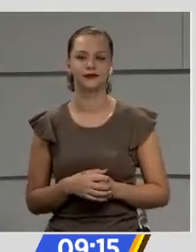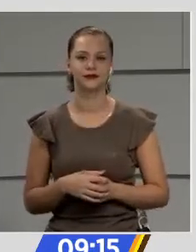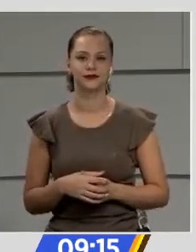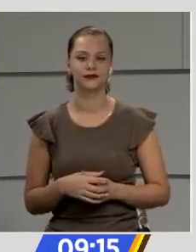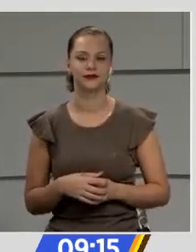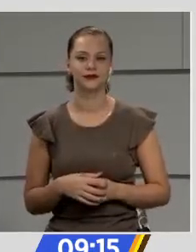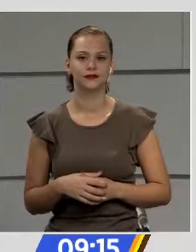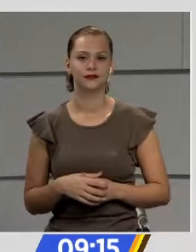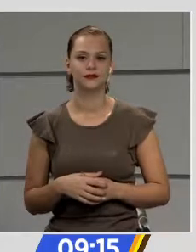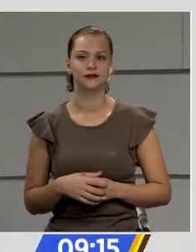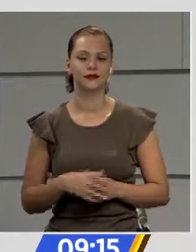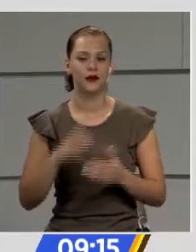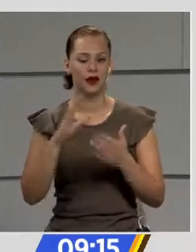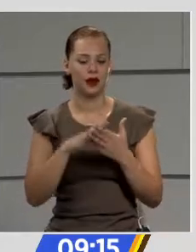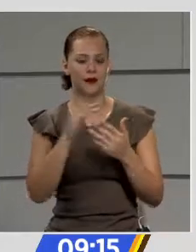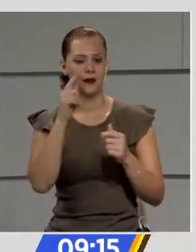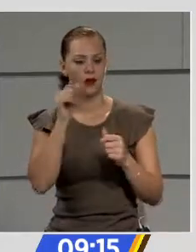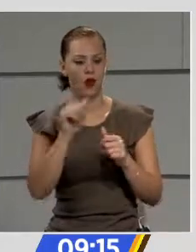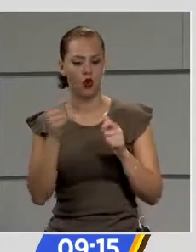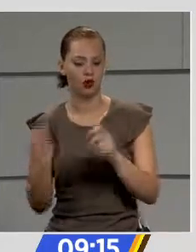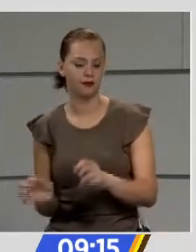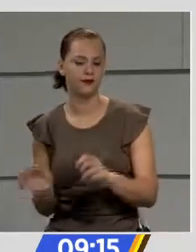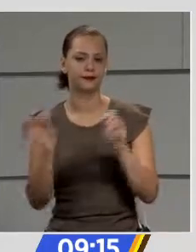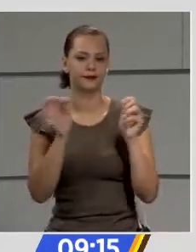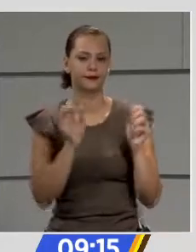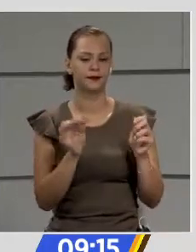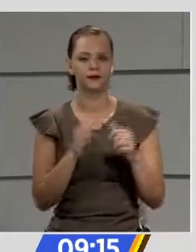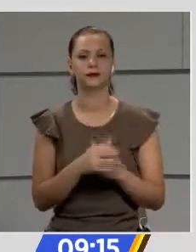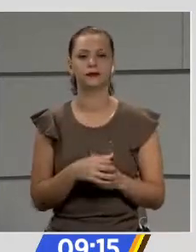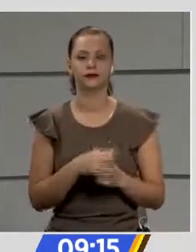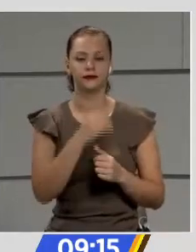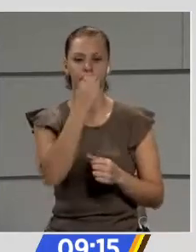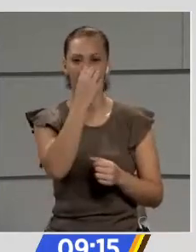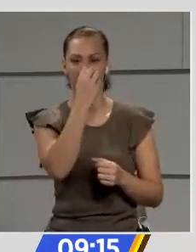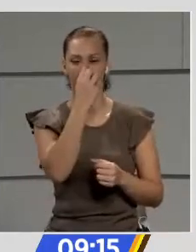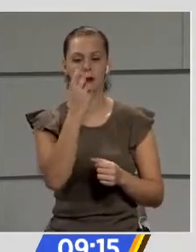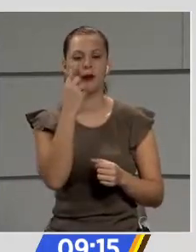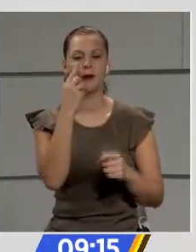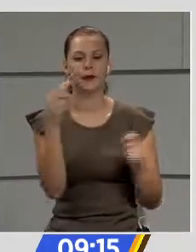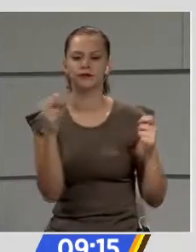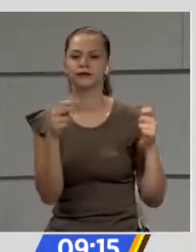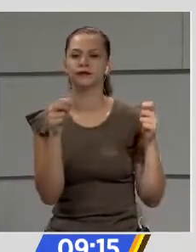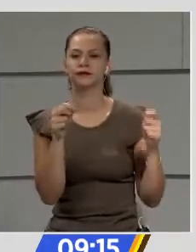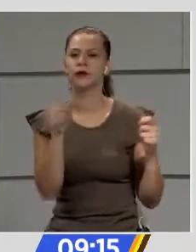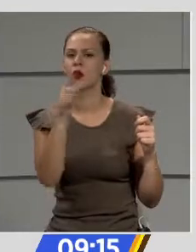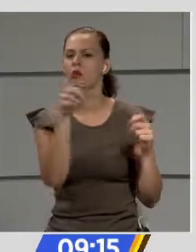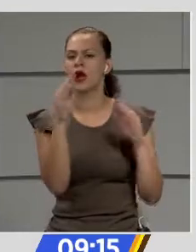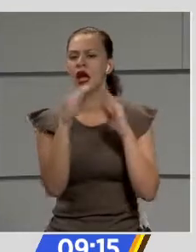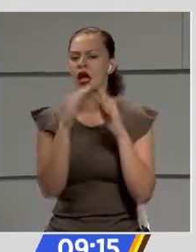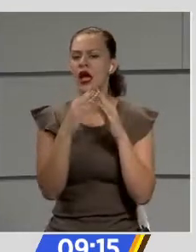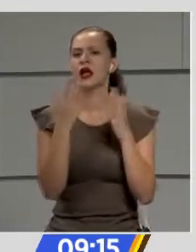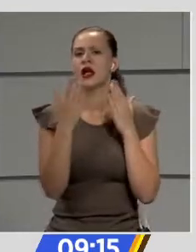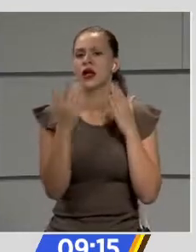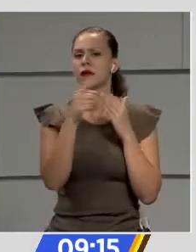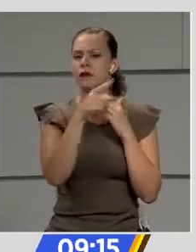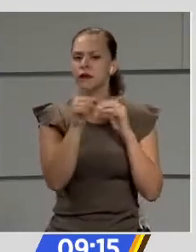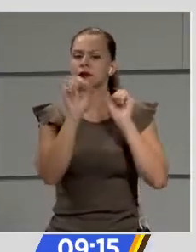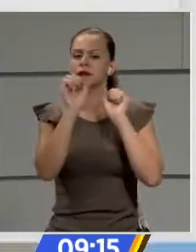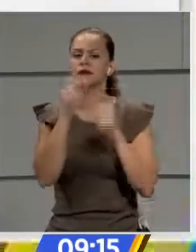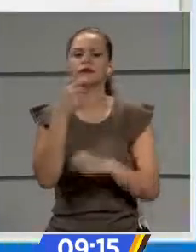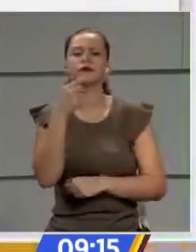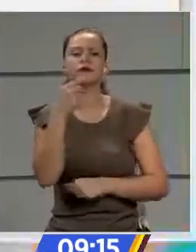exacto. Ya voy aprendiendo aquí. Ok. Muy bien, ahora les voy a mostrar este. Ahí en la casita tal vez los niños y niñas nos pueden